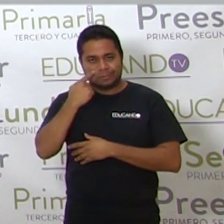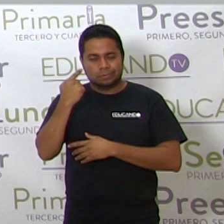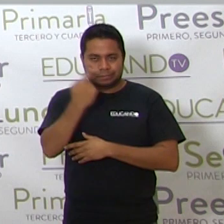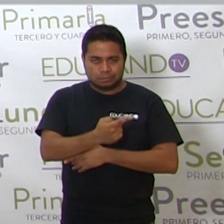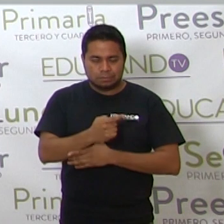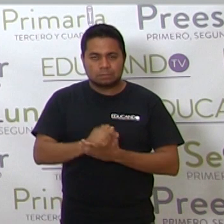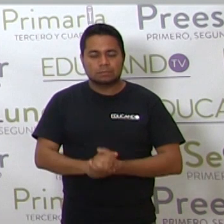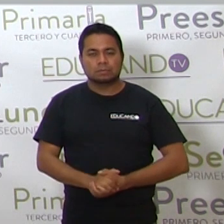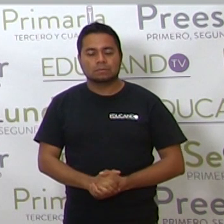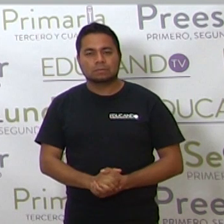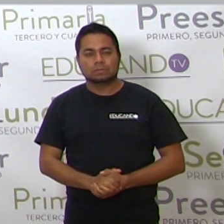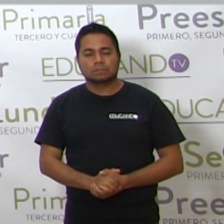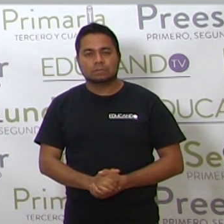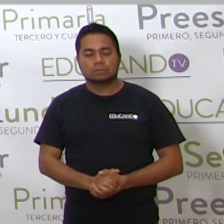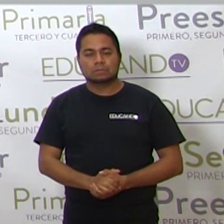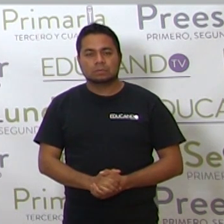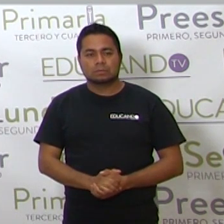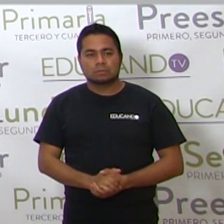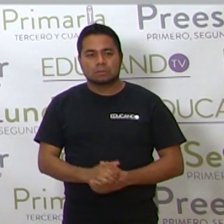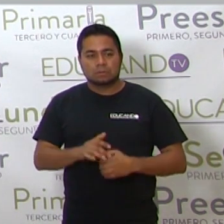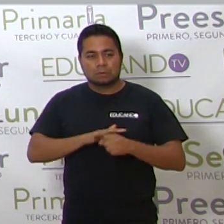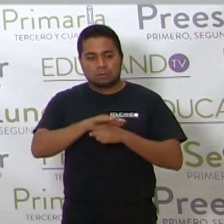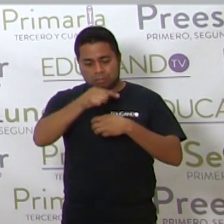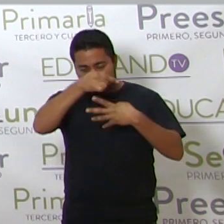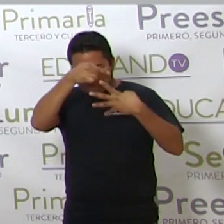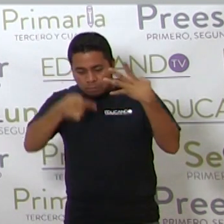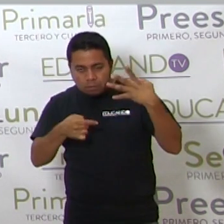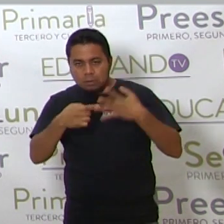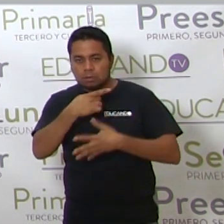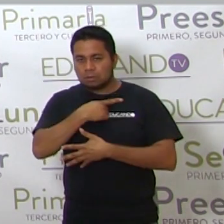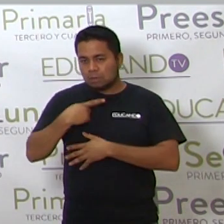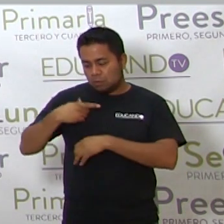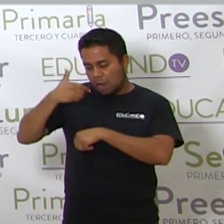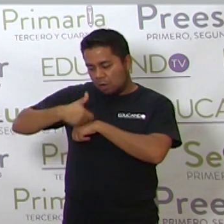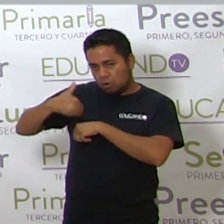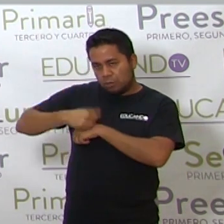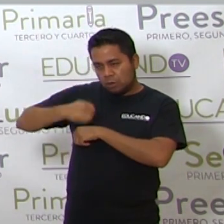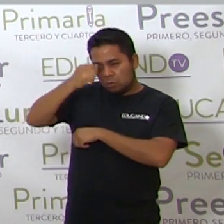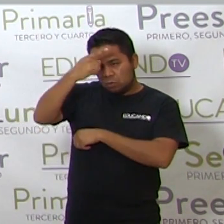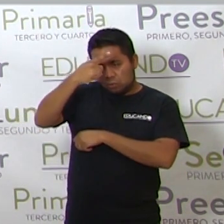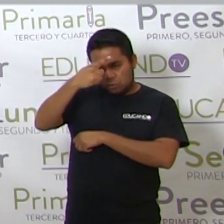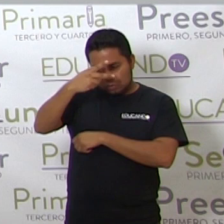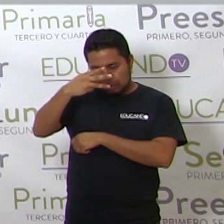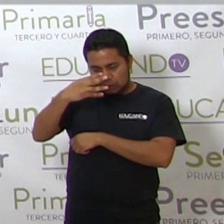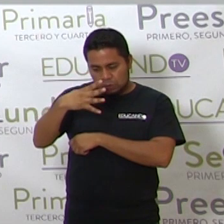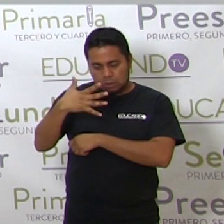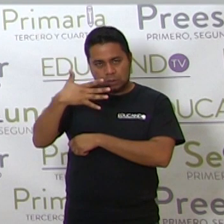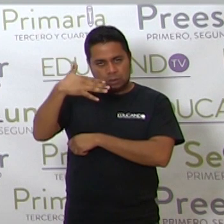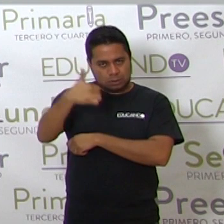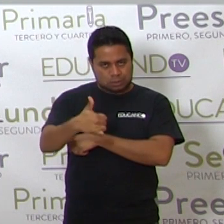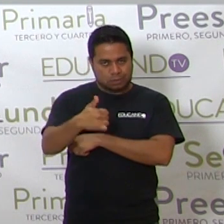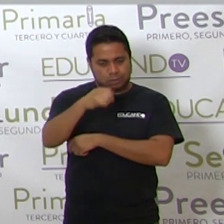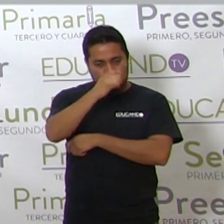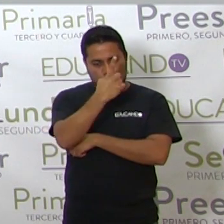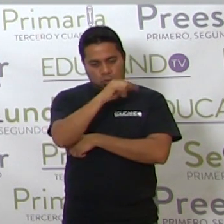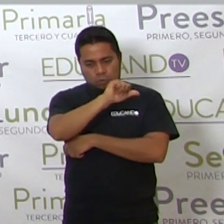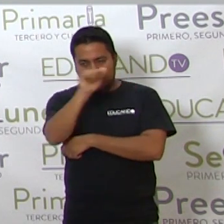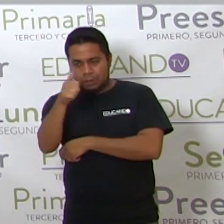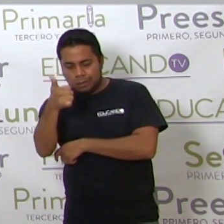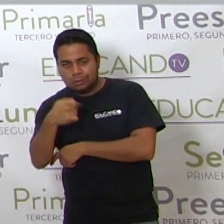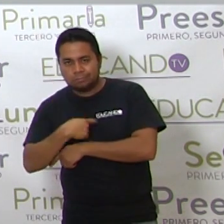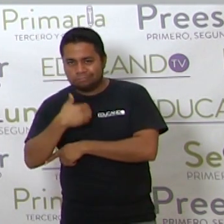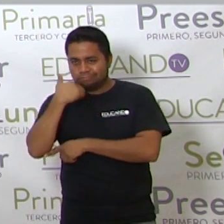ahora sí toda una de estas debe de llevar un número del 1 al 6 y quiero que me ayudes a saber